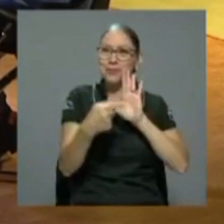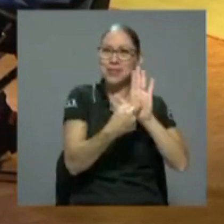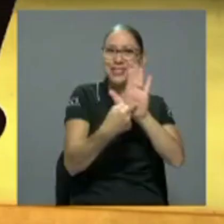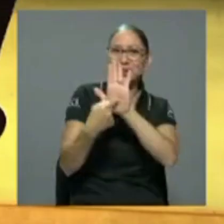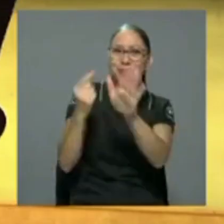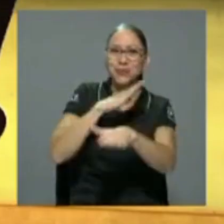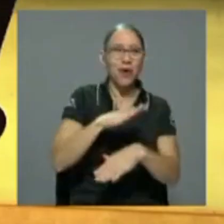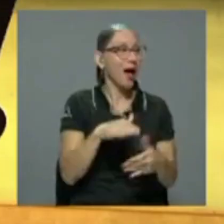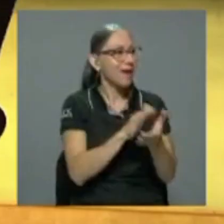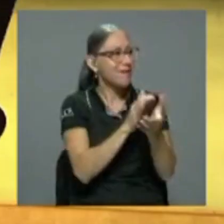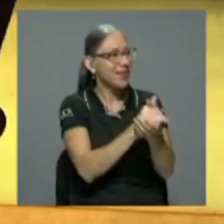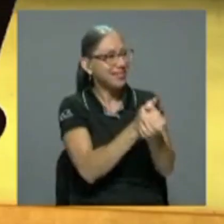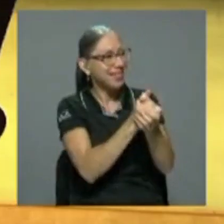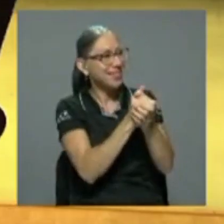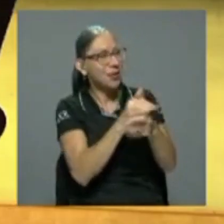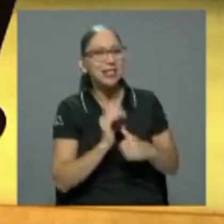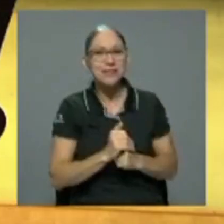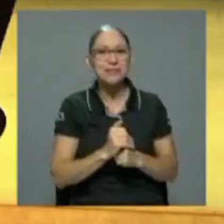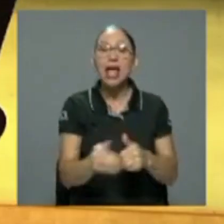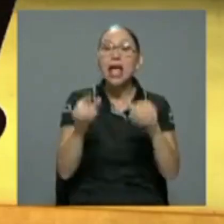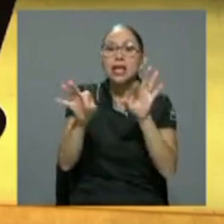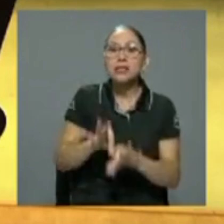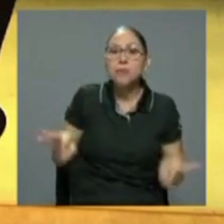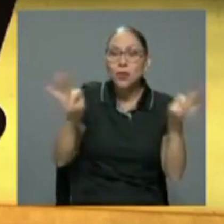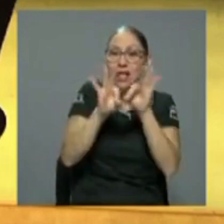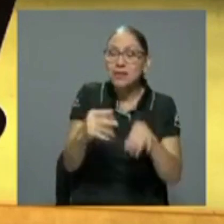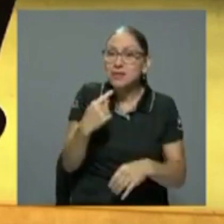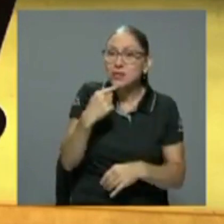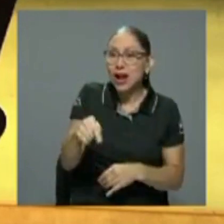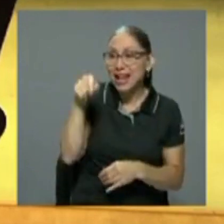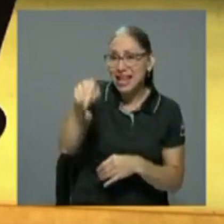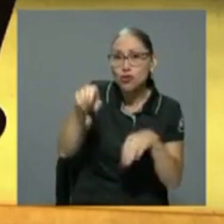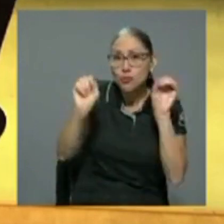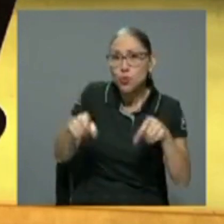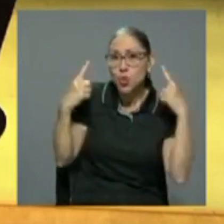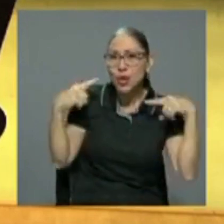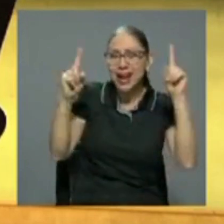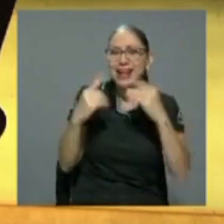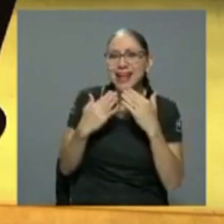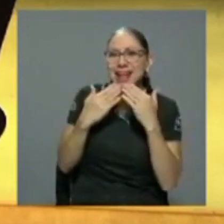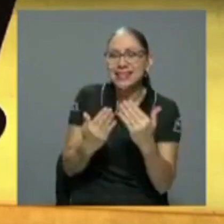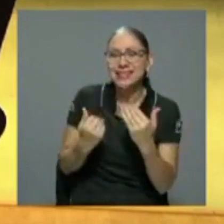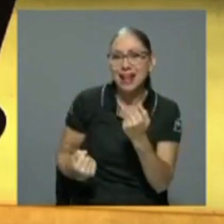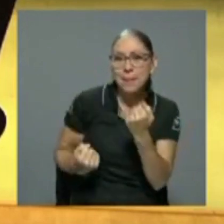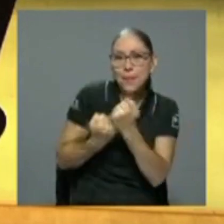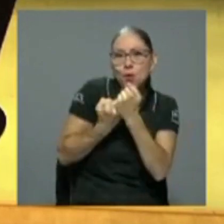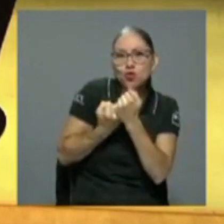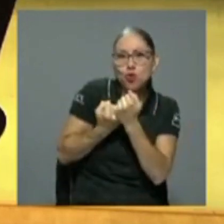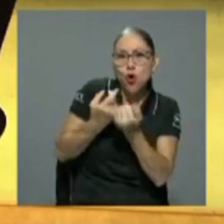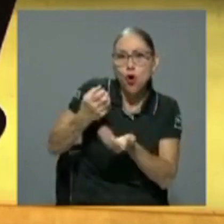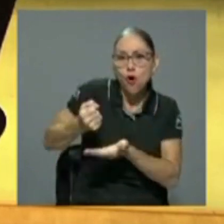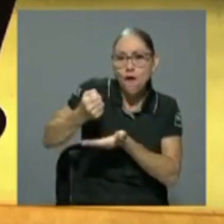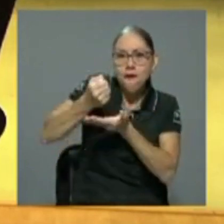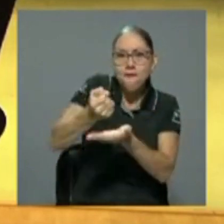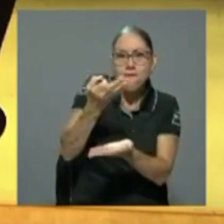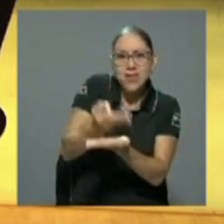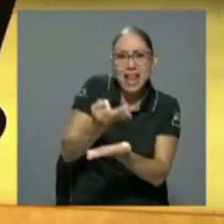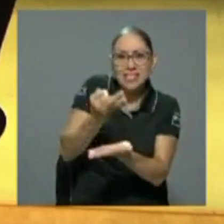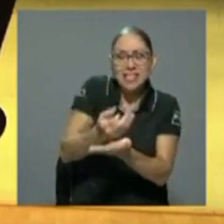fiesta. Y es importante mencionar que esto fue posible gracias al apoyo financiero de la